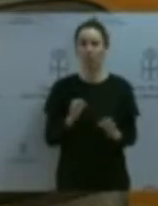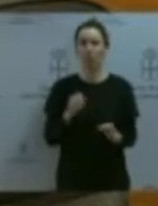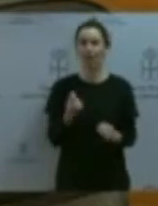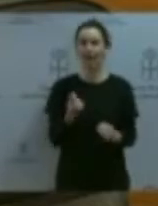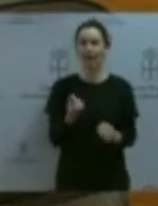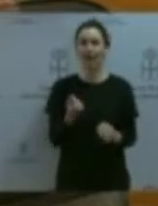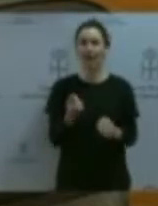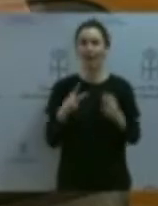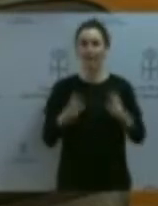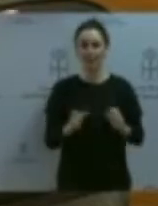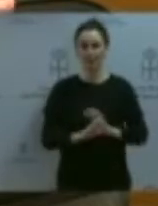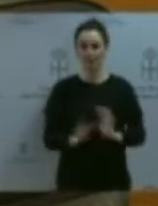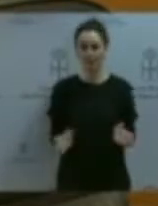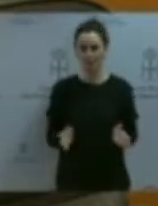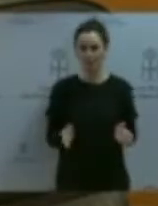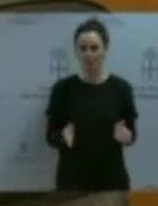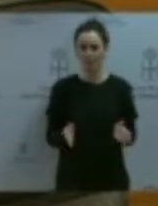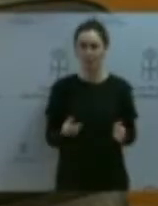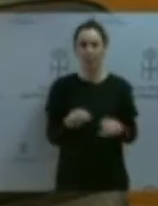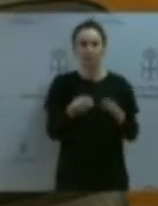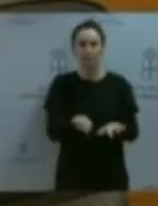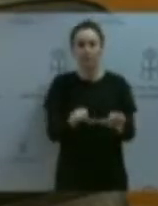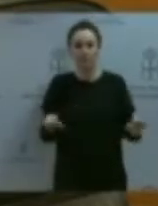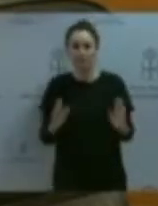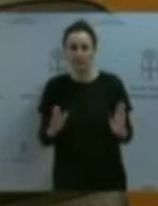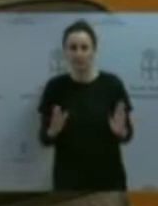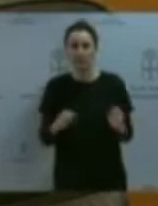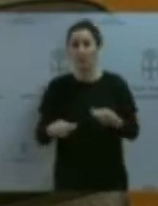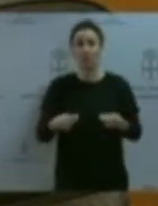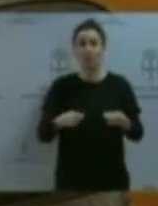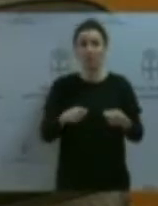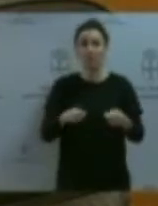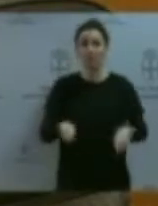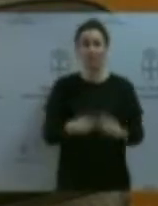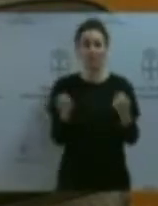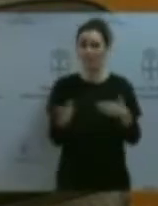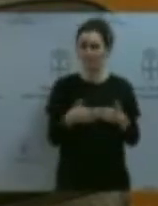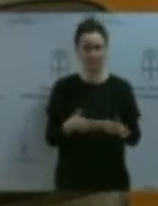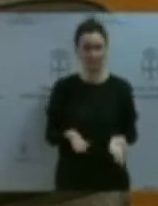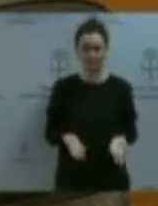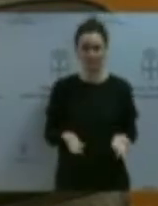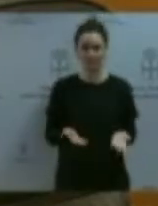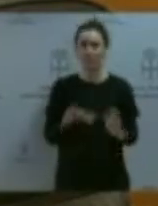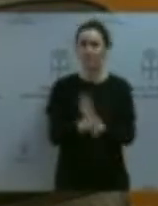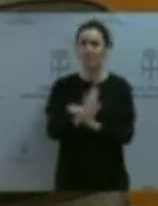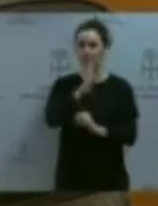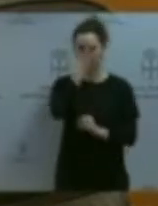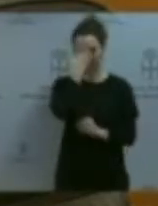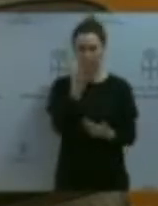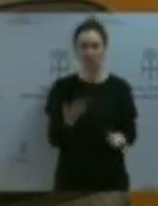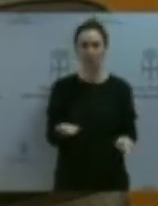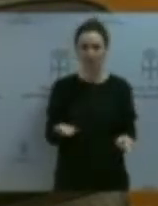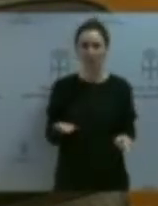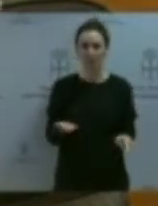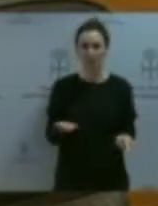6 meses puede llevar a muchísimos negocios a la quiebra, ¿no? Esa es la primera cuestión que yo creo que era básica, no se optaron por otras vías que también han